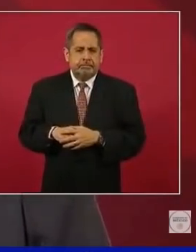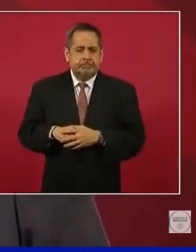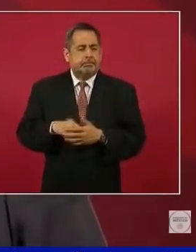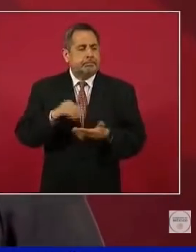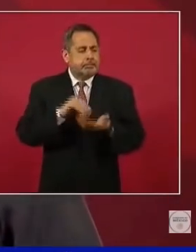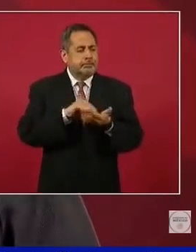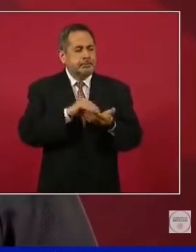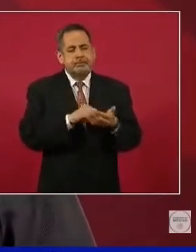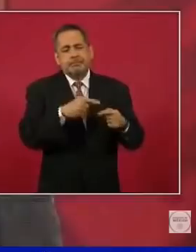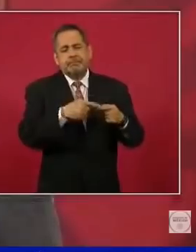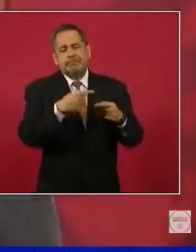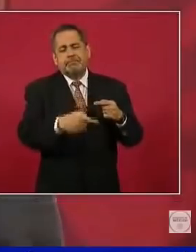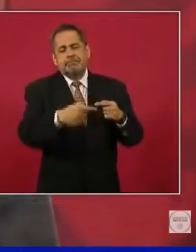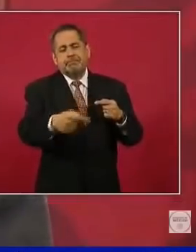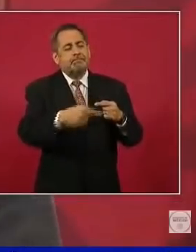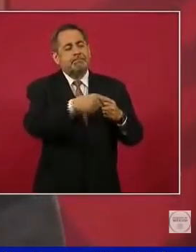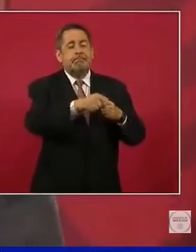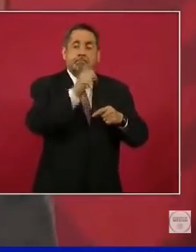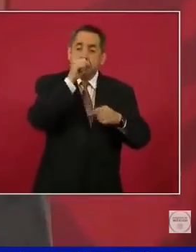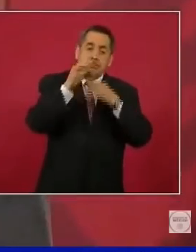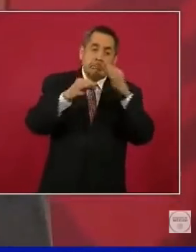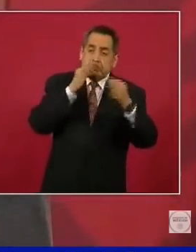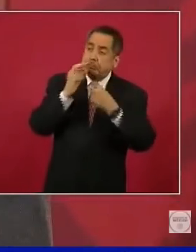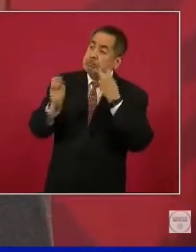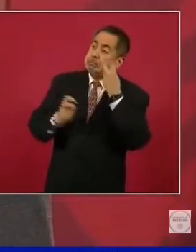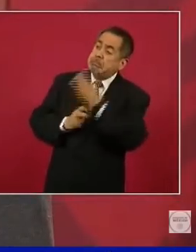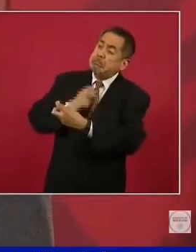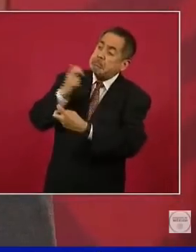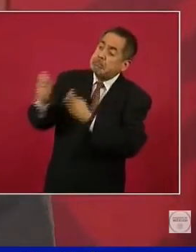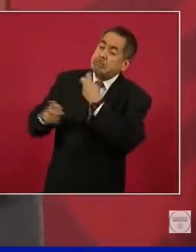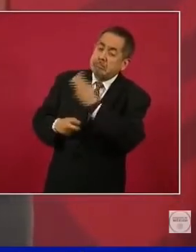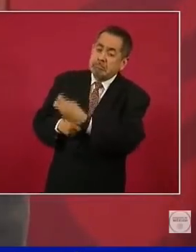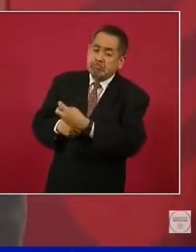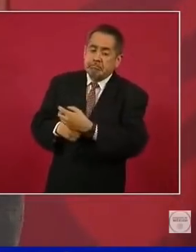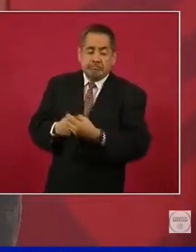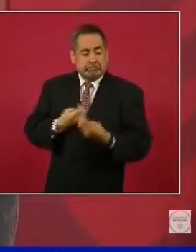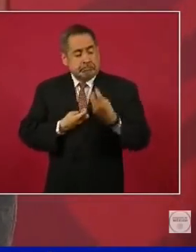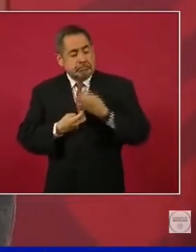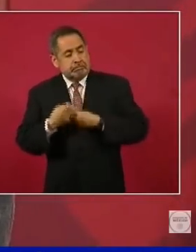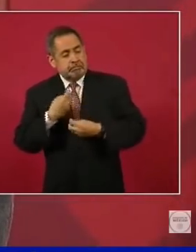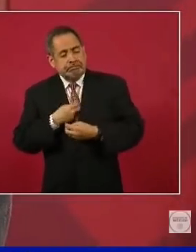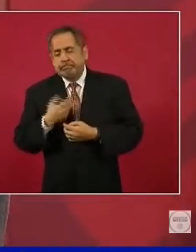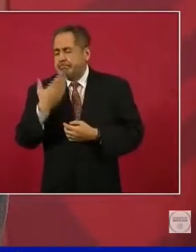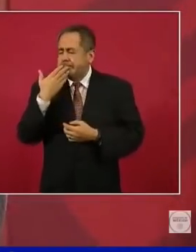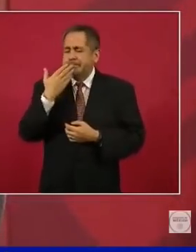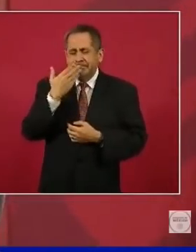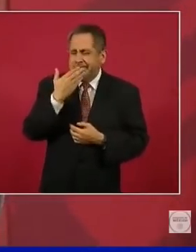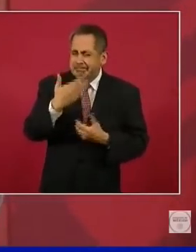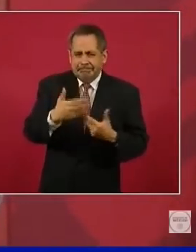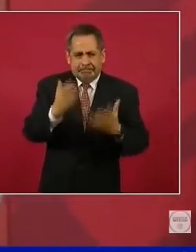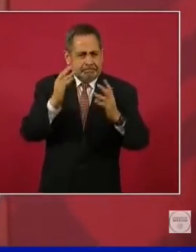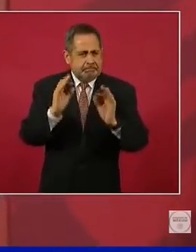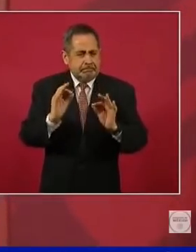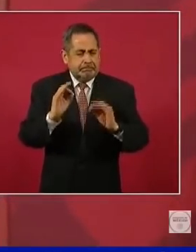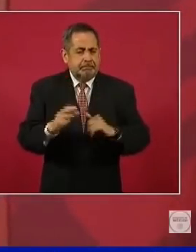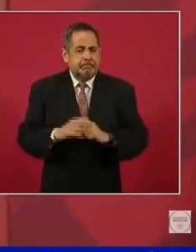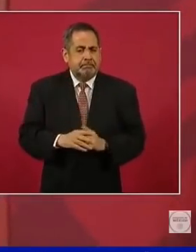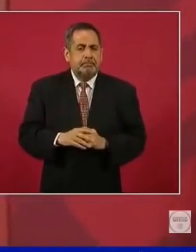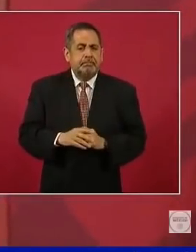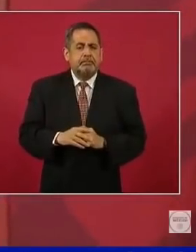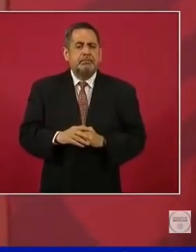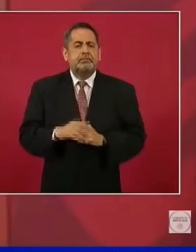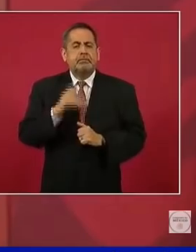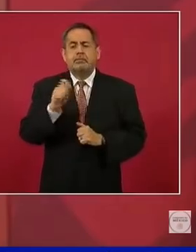campaña y qué bueno, porque esto demuestra que hay